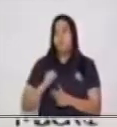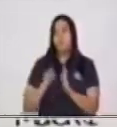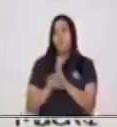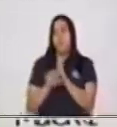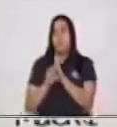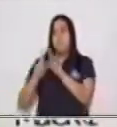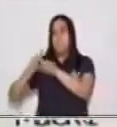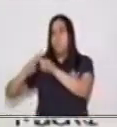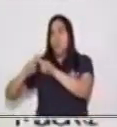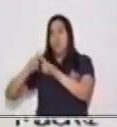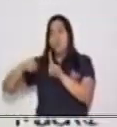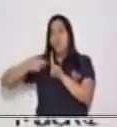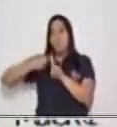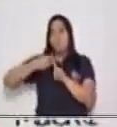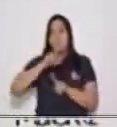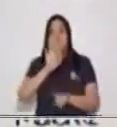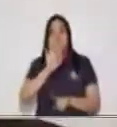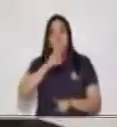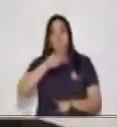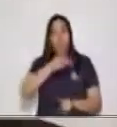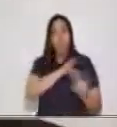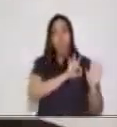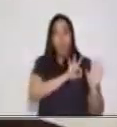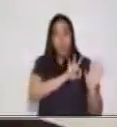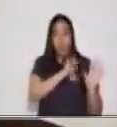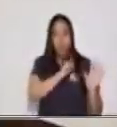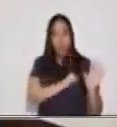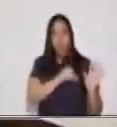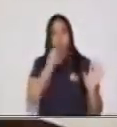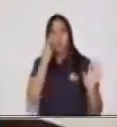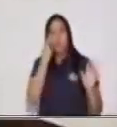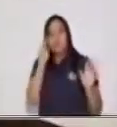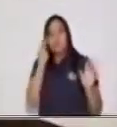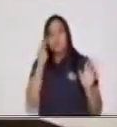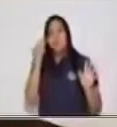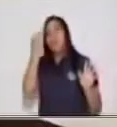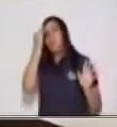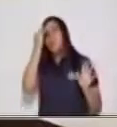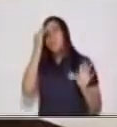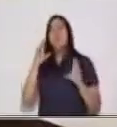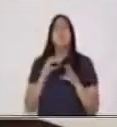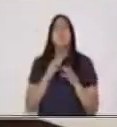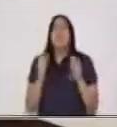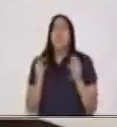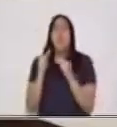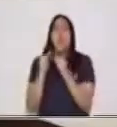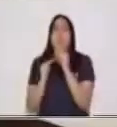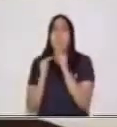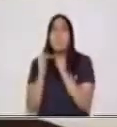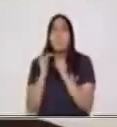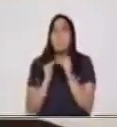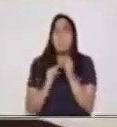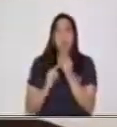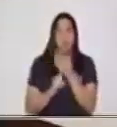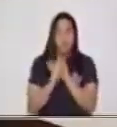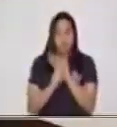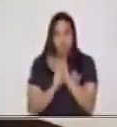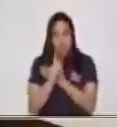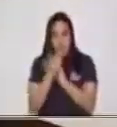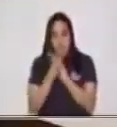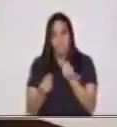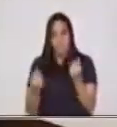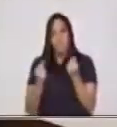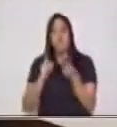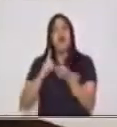estas ecuaciones, sino más que todo que ustedes logren construir esto, un planteamiento algebraico. Pero